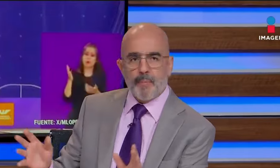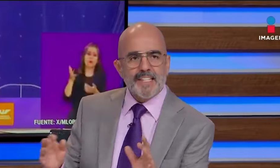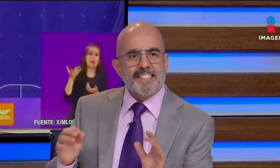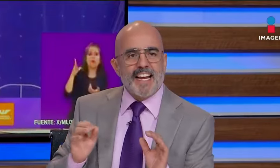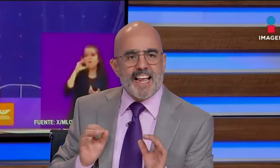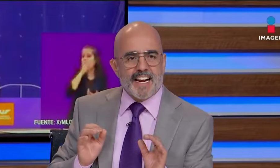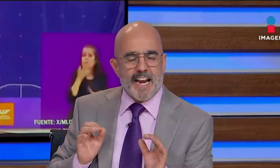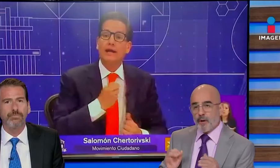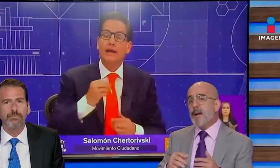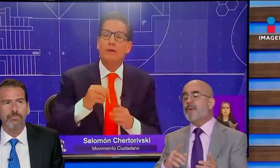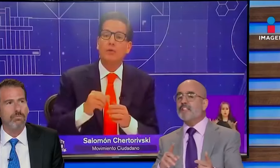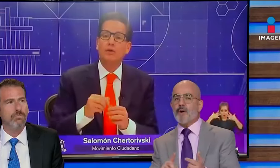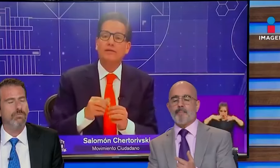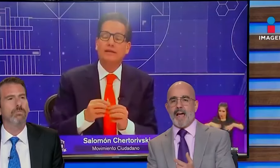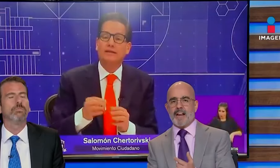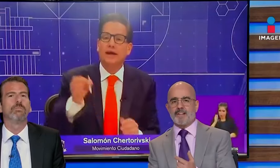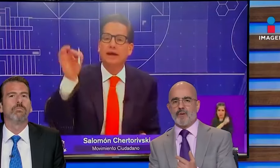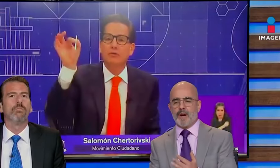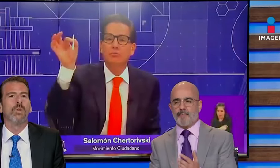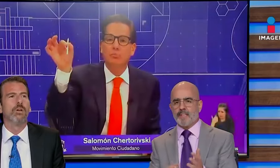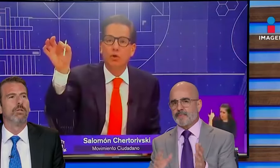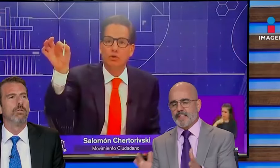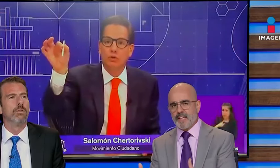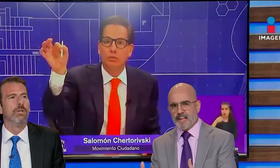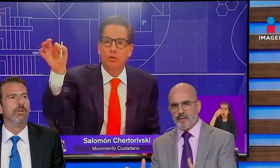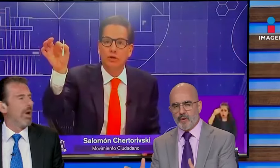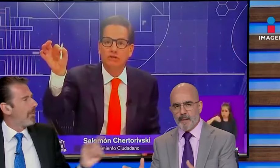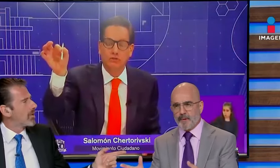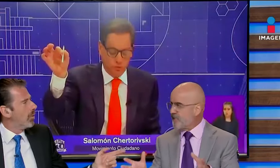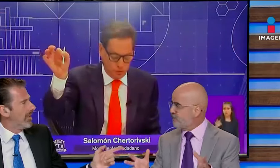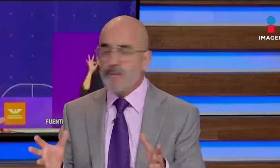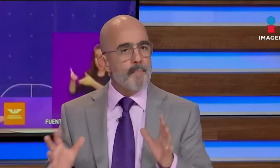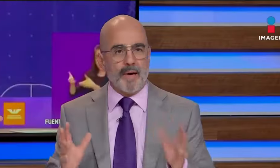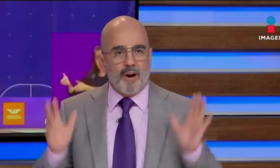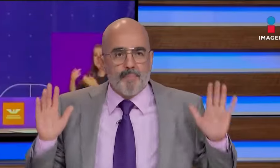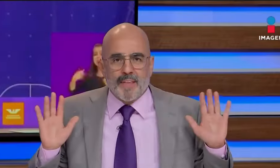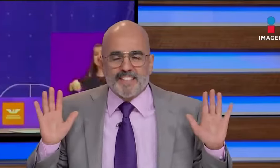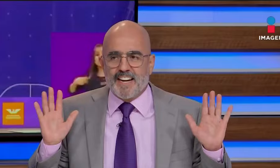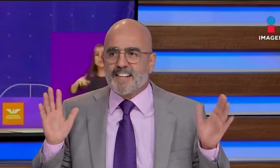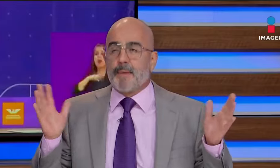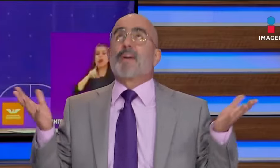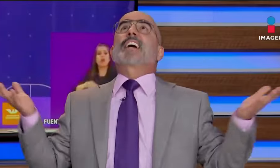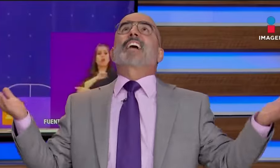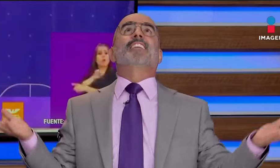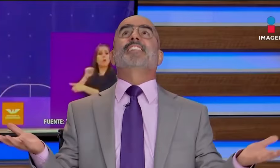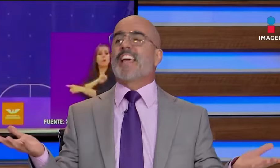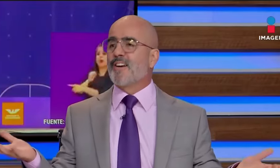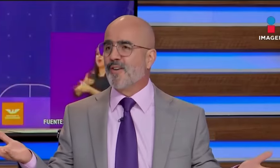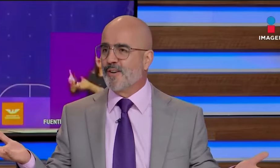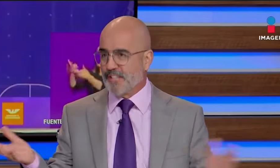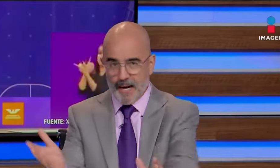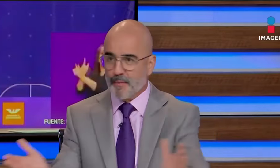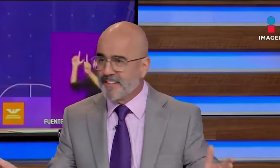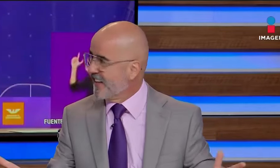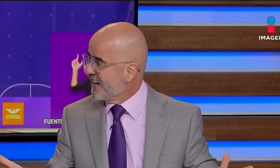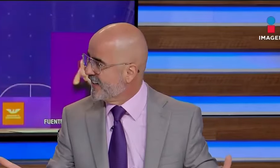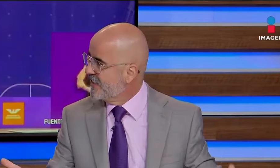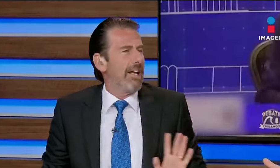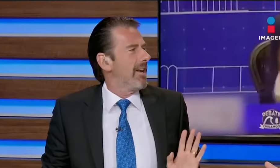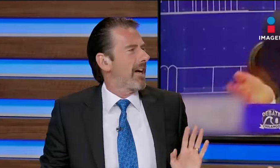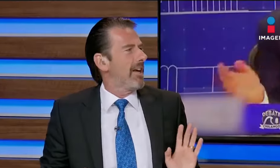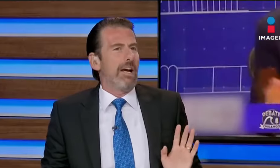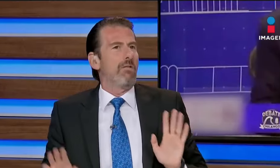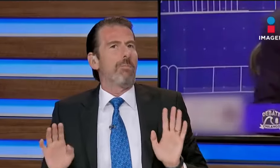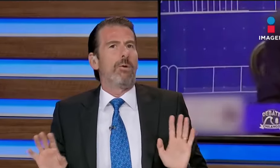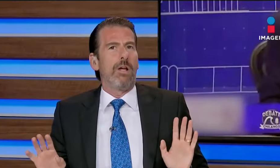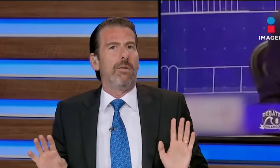legal. Tú puedes tenerla. No la puedes comprar, no la puedes vender. No, no la puedes cultivar. Pero la puedes tener, te puede caer del cielo. O sea, la puedes tener. O encontrarte la